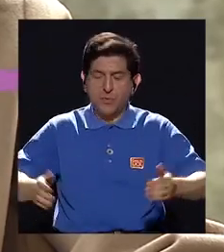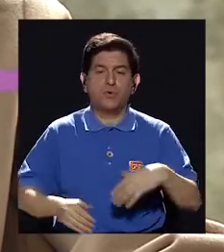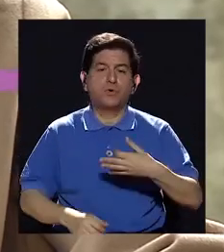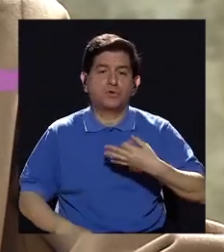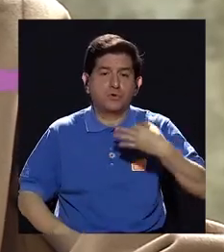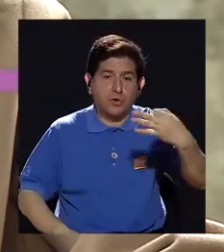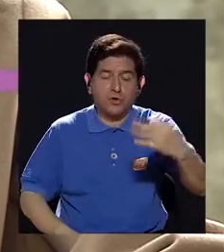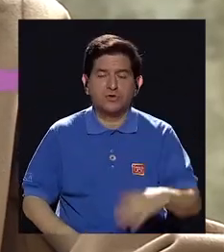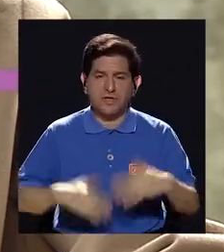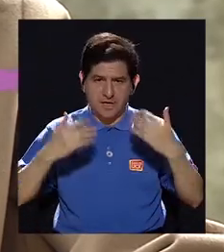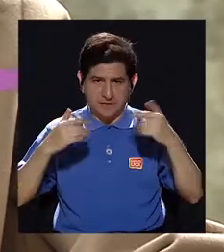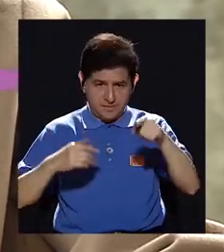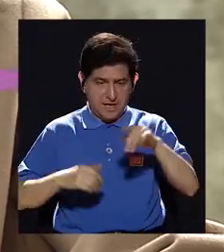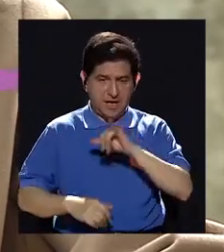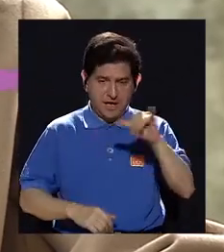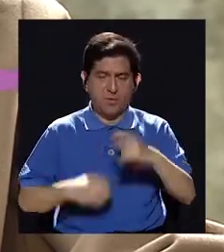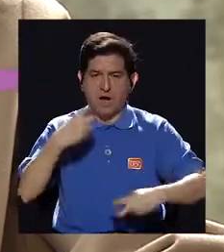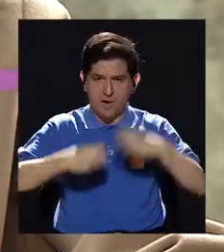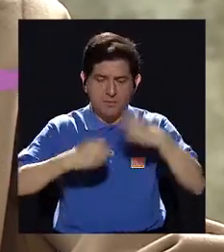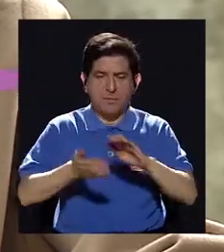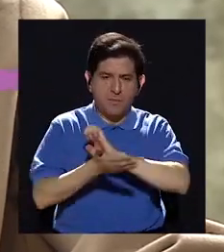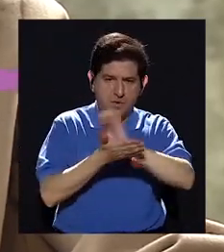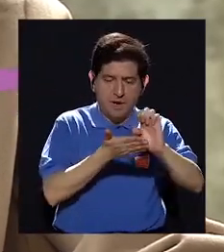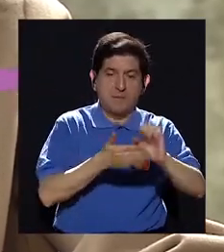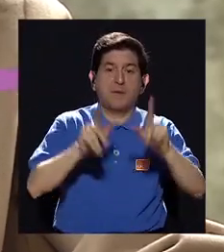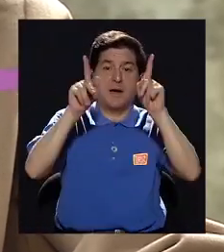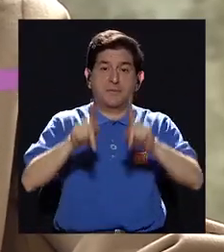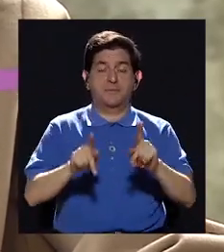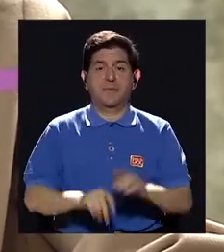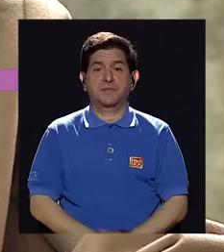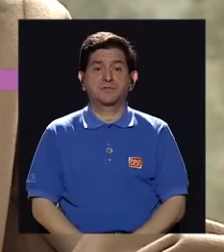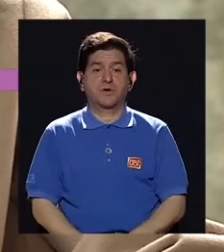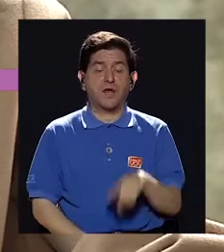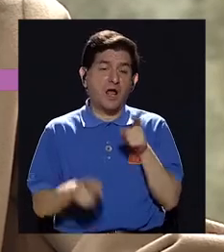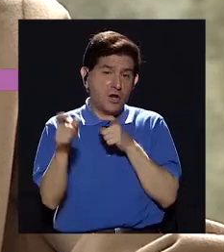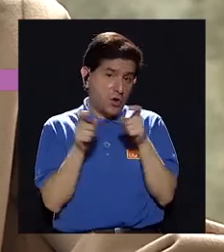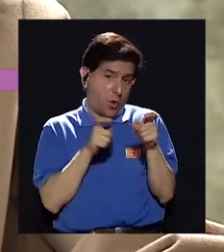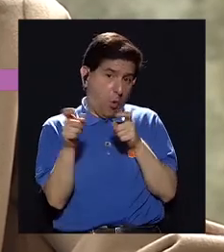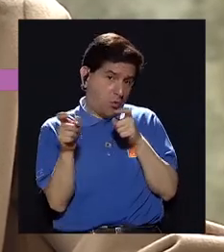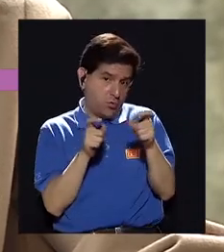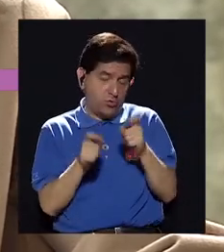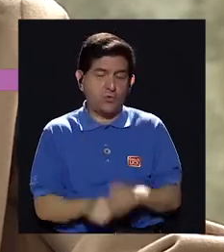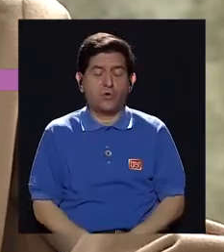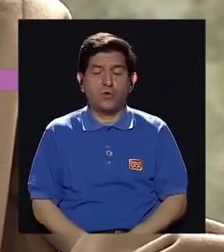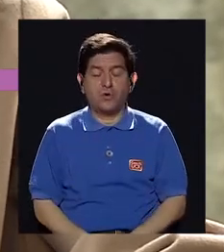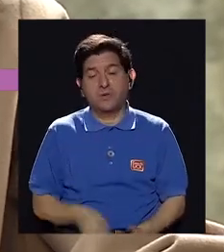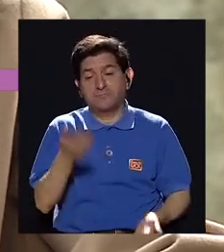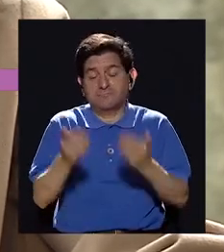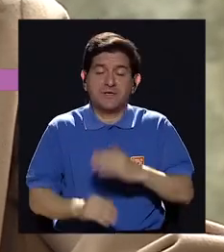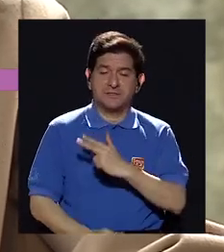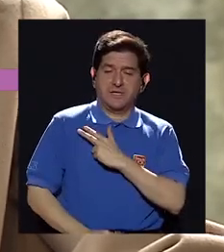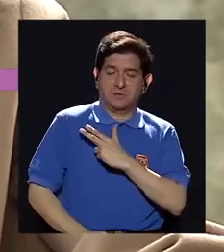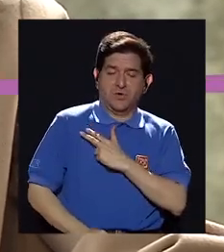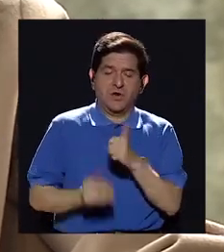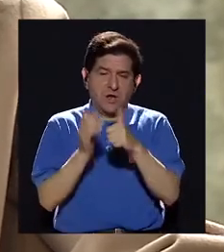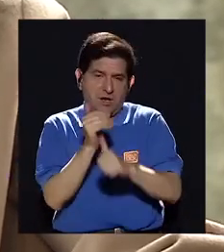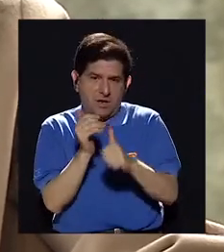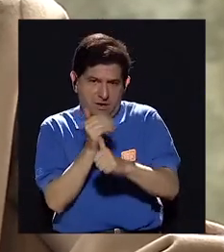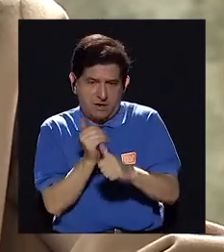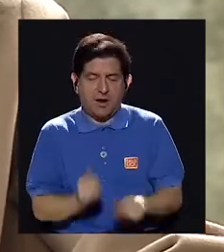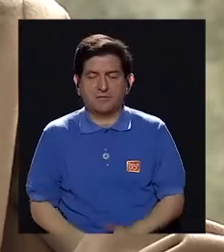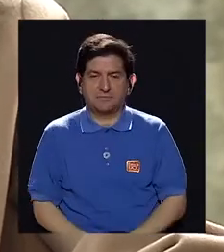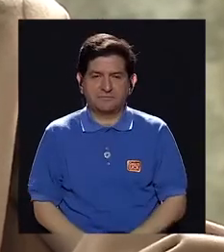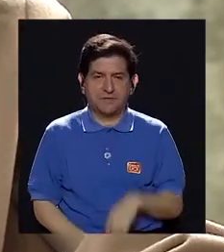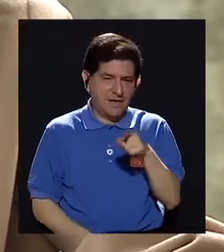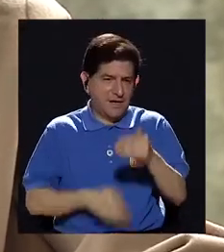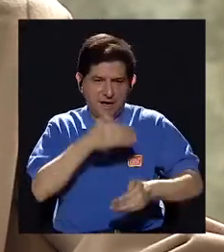fuera diario también para evitar problemas. Y si la persona también no controla esfínteres, digamos, no está